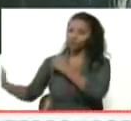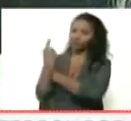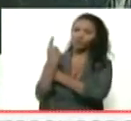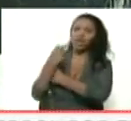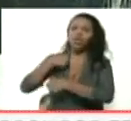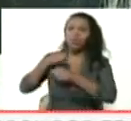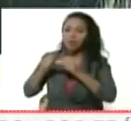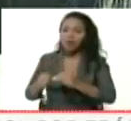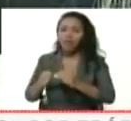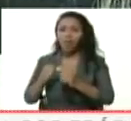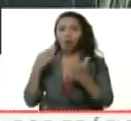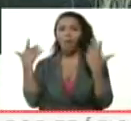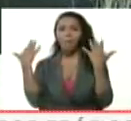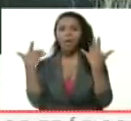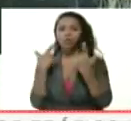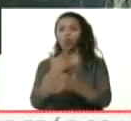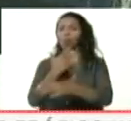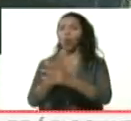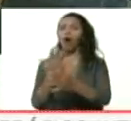brazos cruzados.